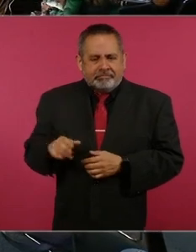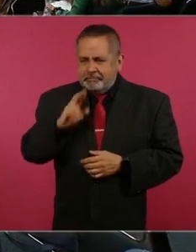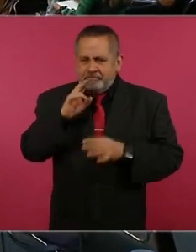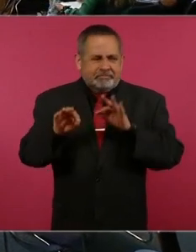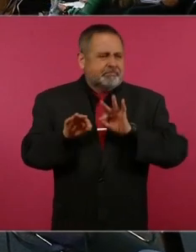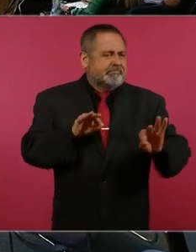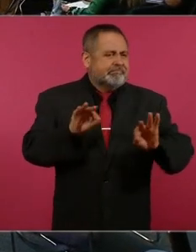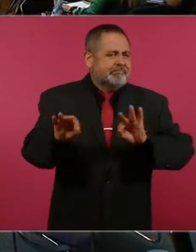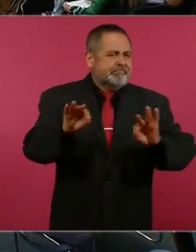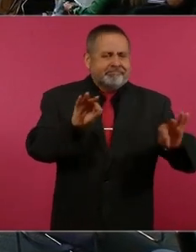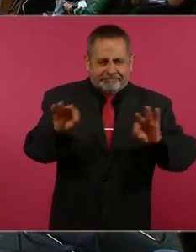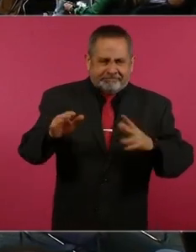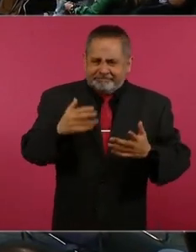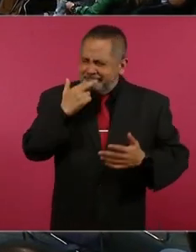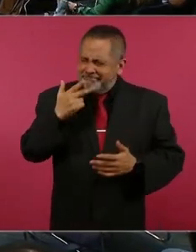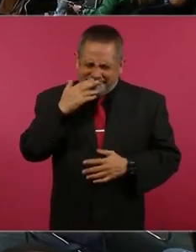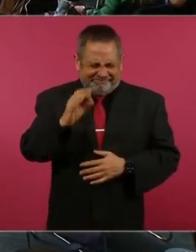los adversarios.